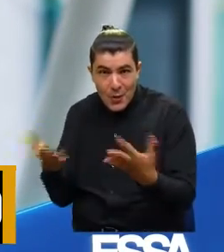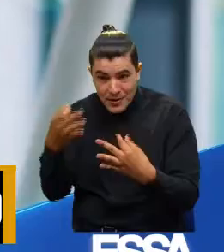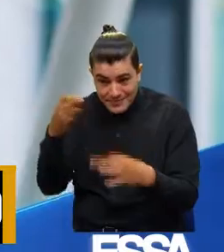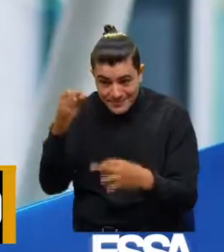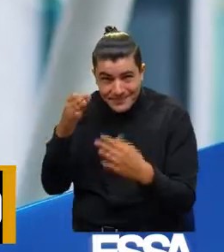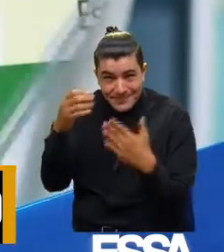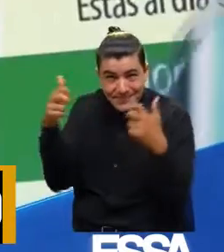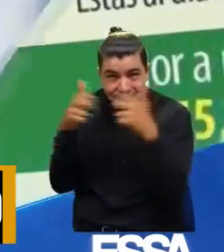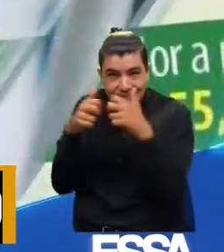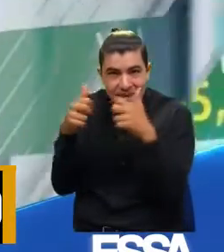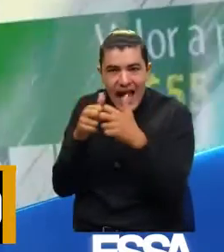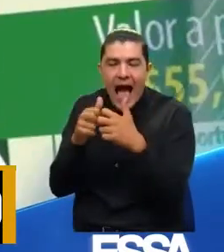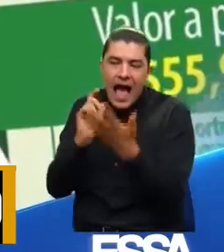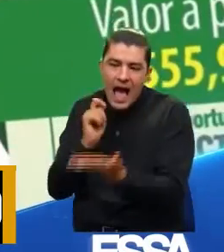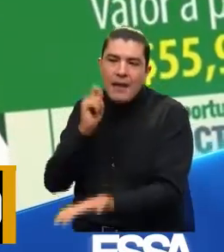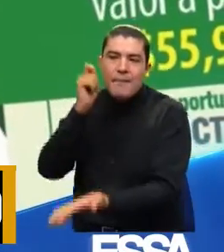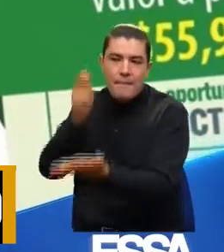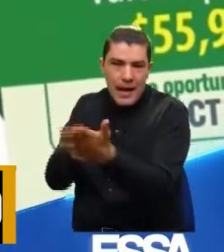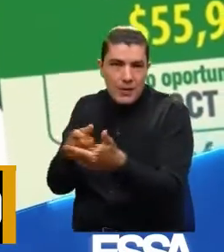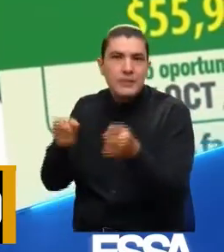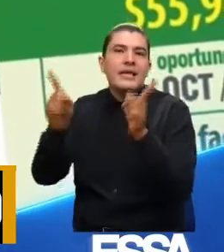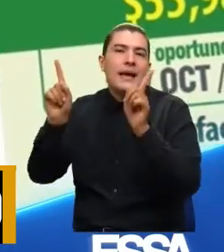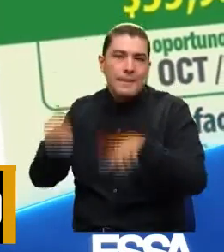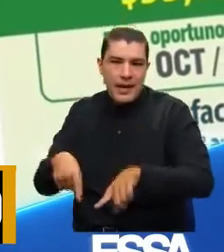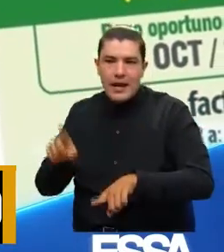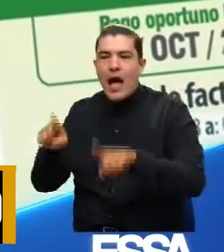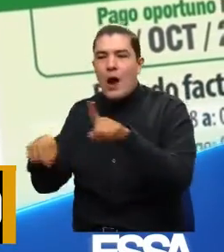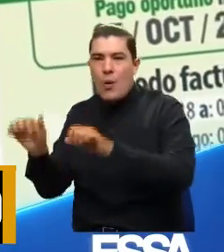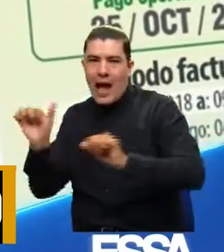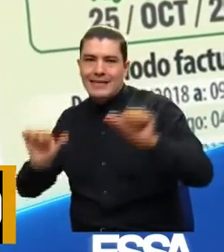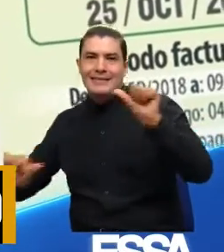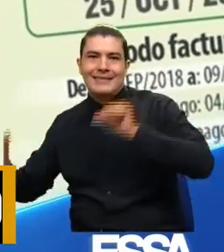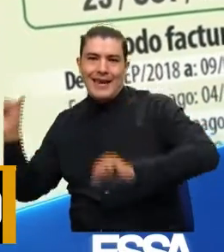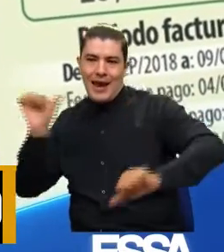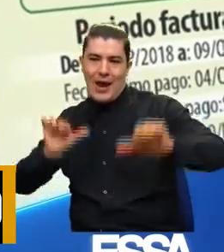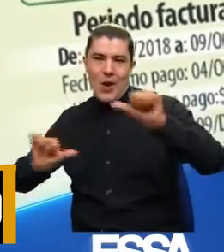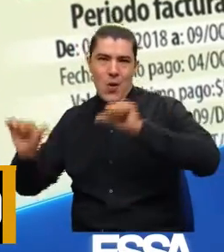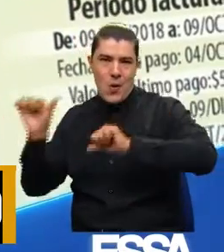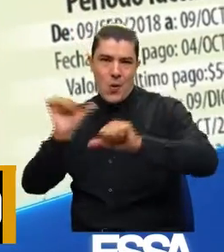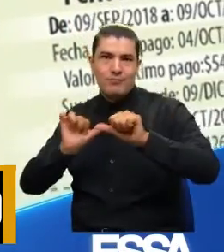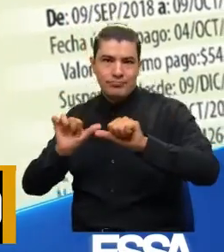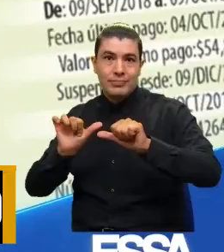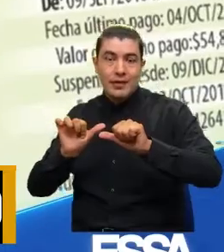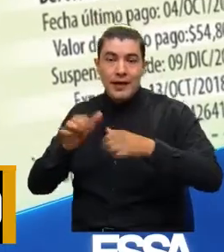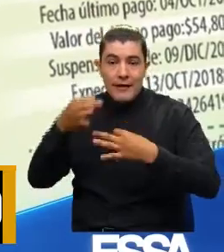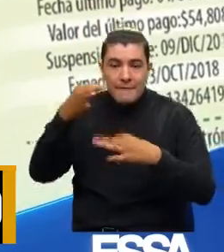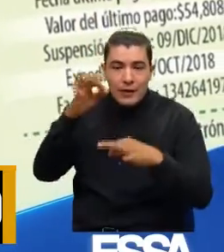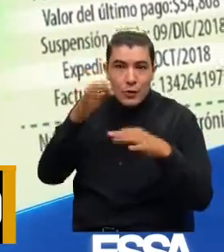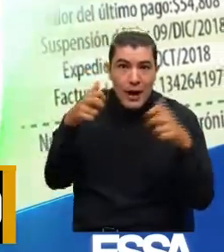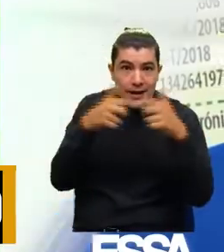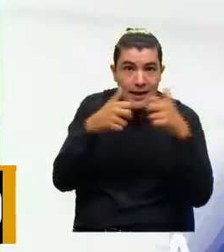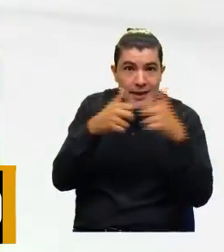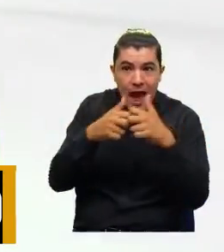factura se liquida el servicio de aseo. Técnicamente se llama facturación conjunta.